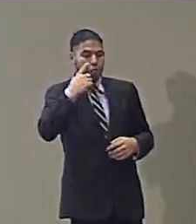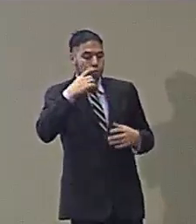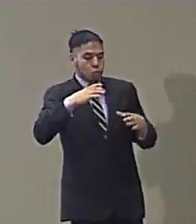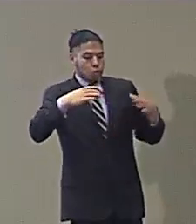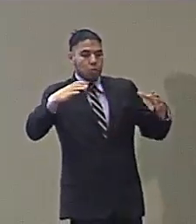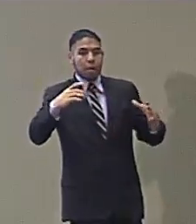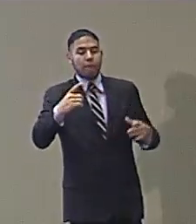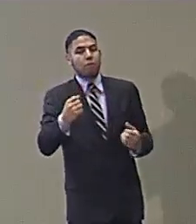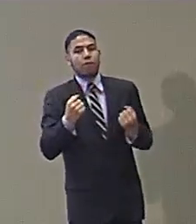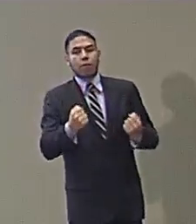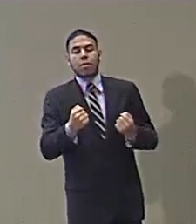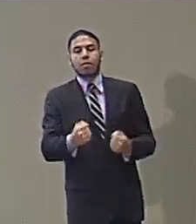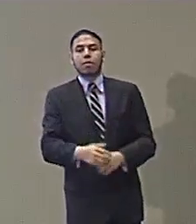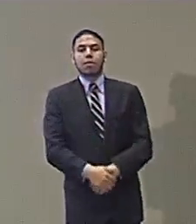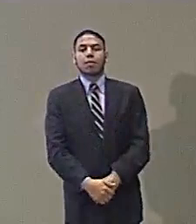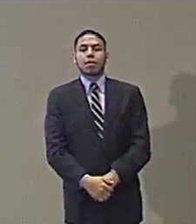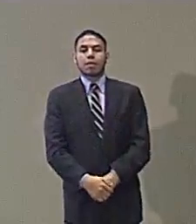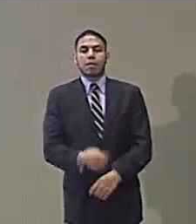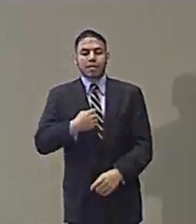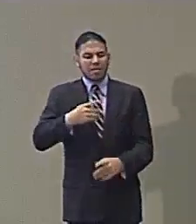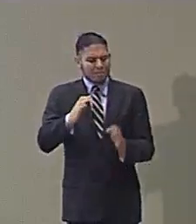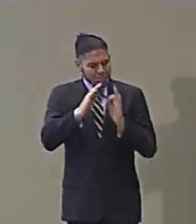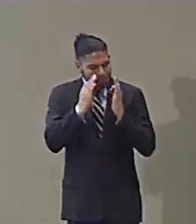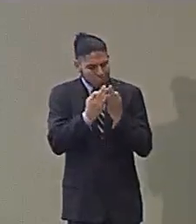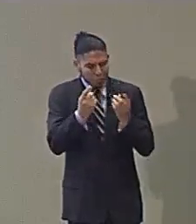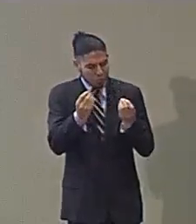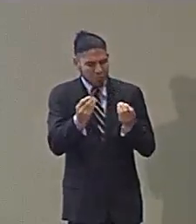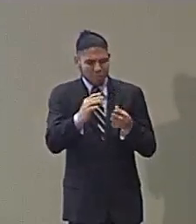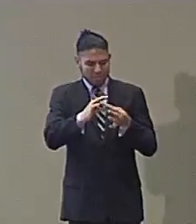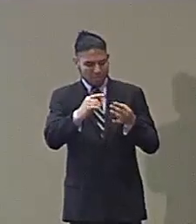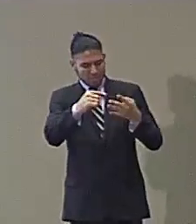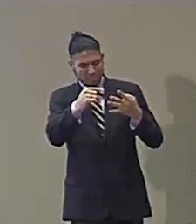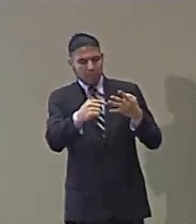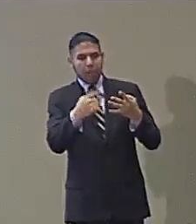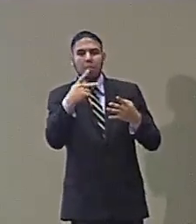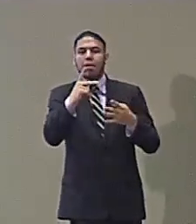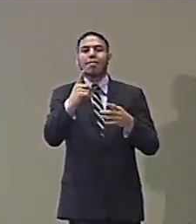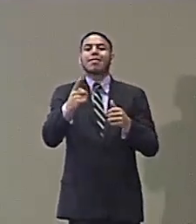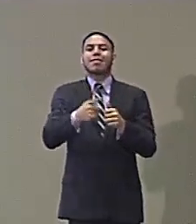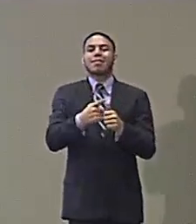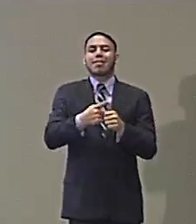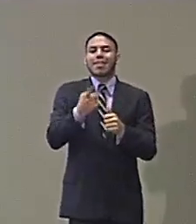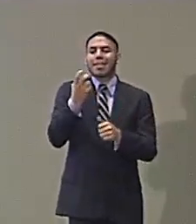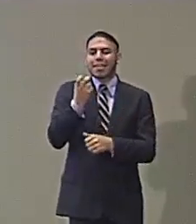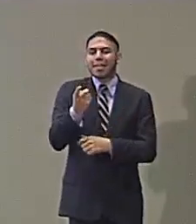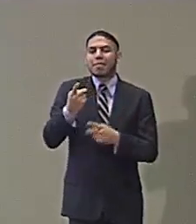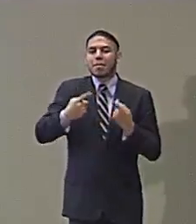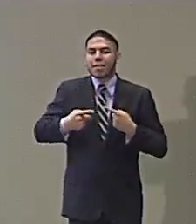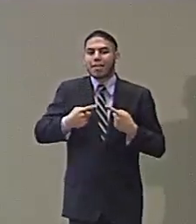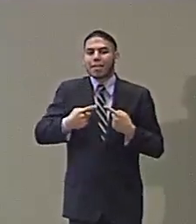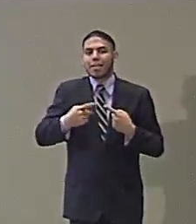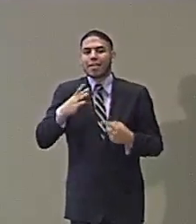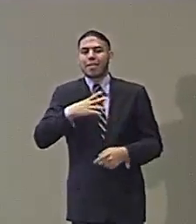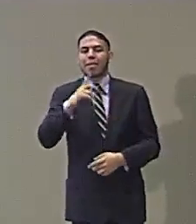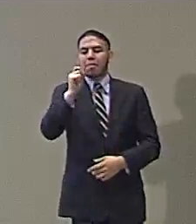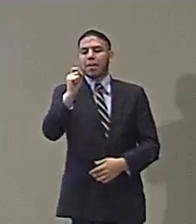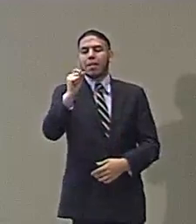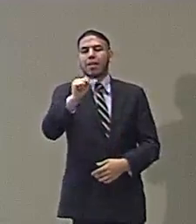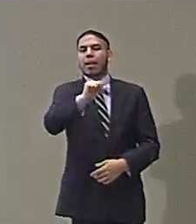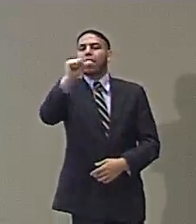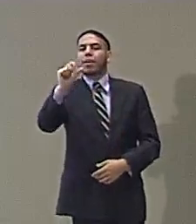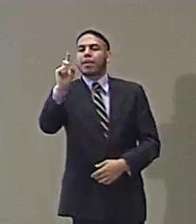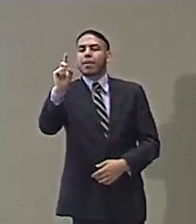hay muchas formas de definirlo pero principalmente son las personas que están se encuentran entre 20 y 34 años